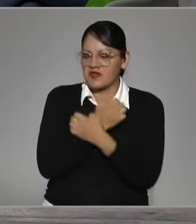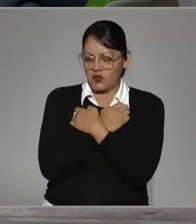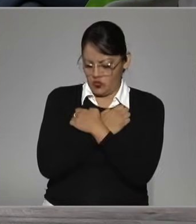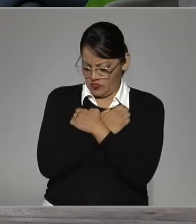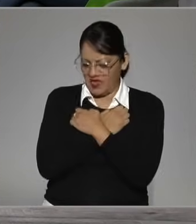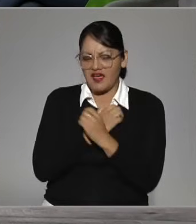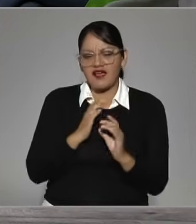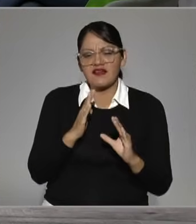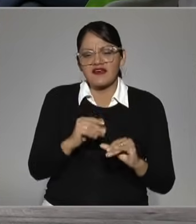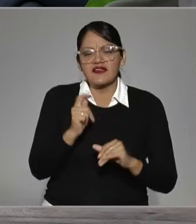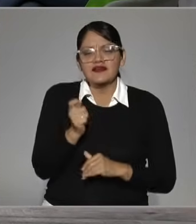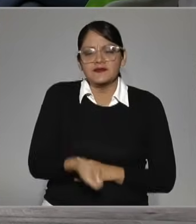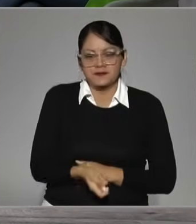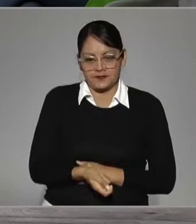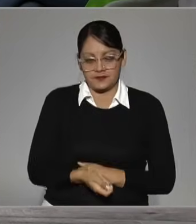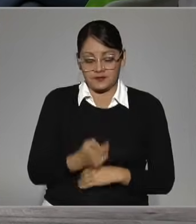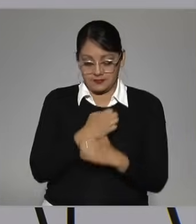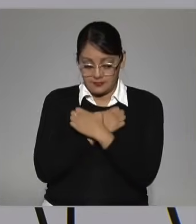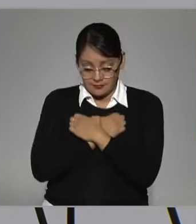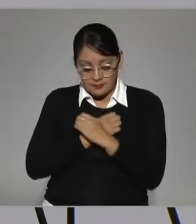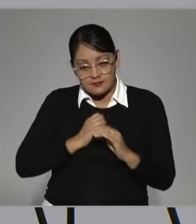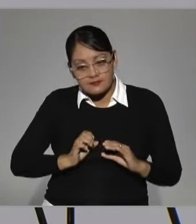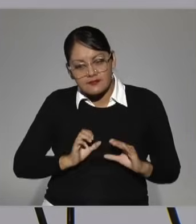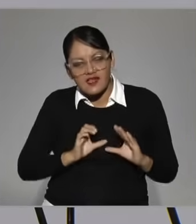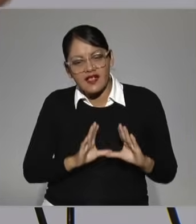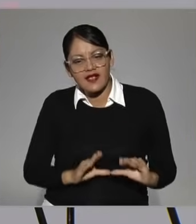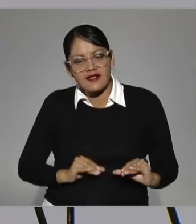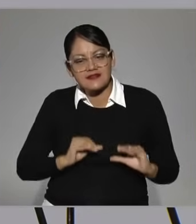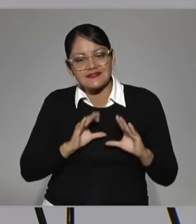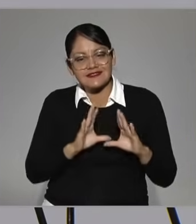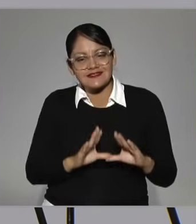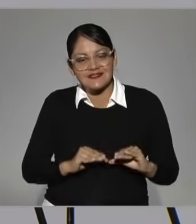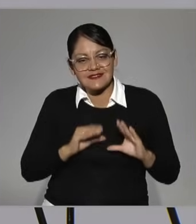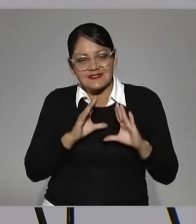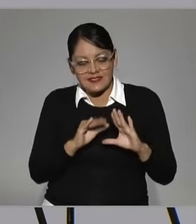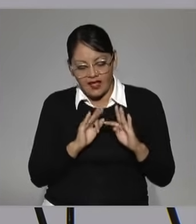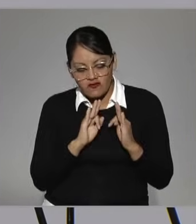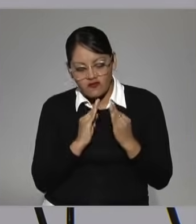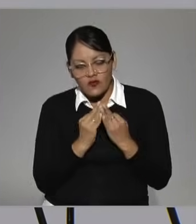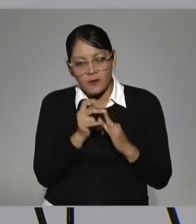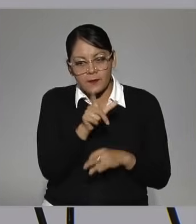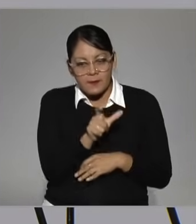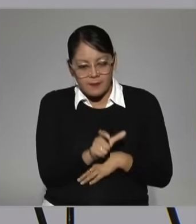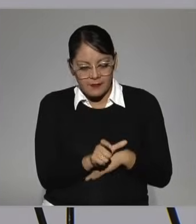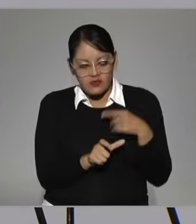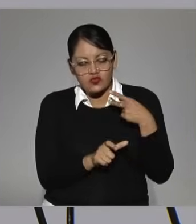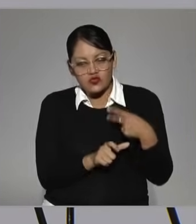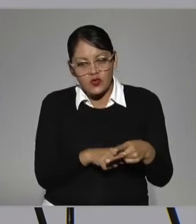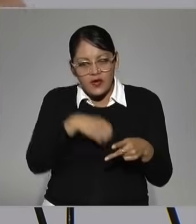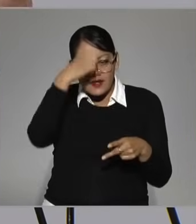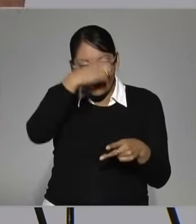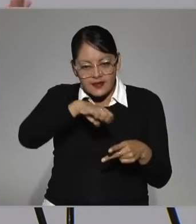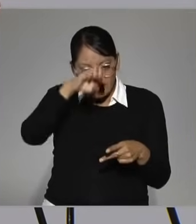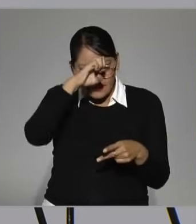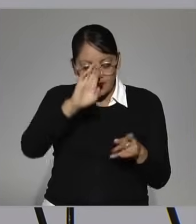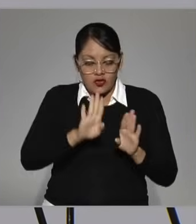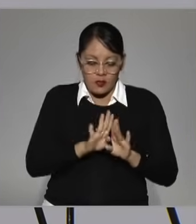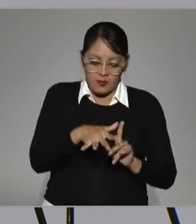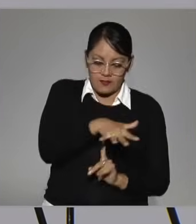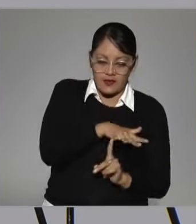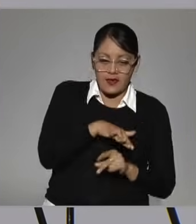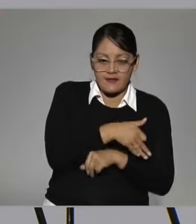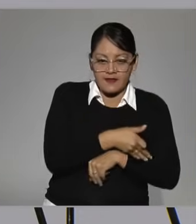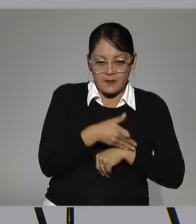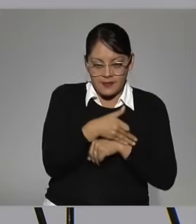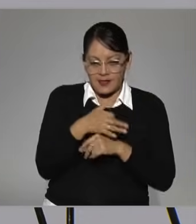formar personas. Y formar personas tiene un proceso de experiencias y tiene que ver con la familia, con la escuela